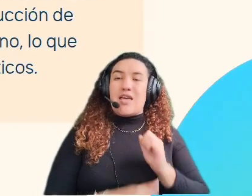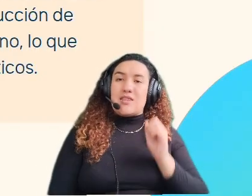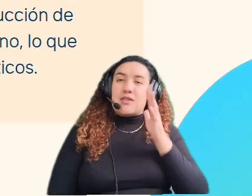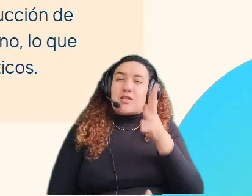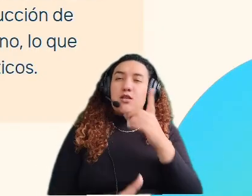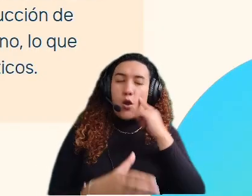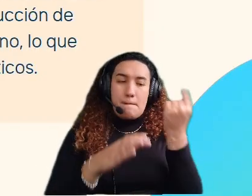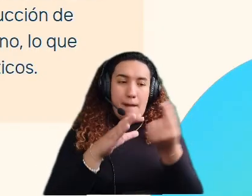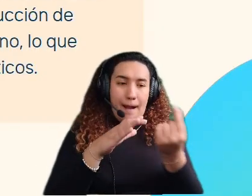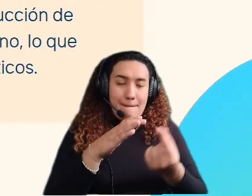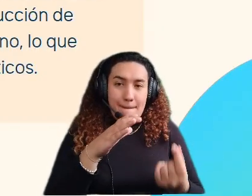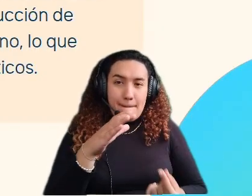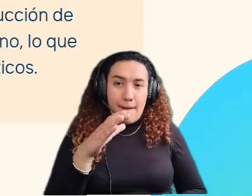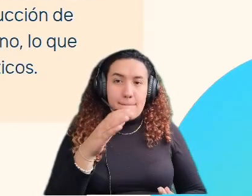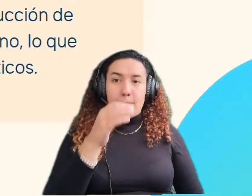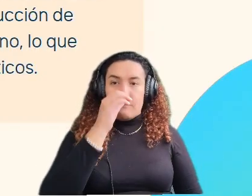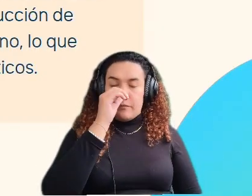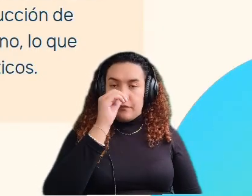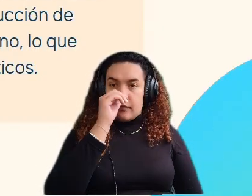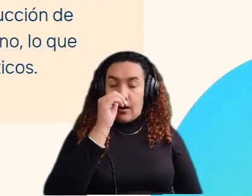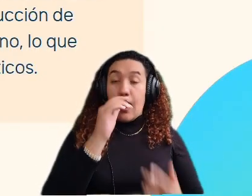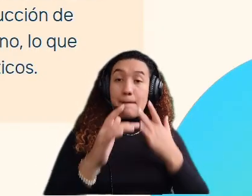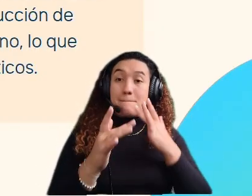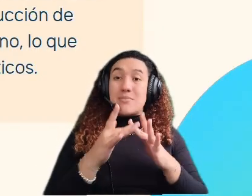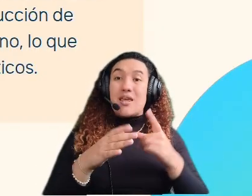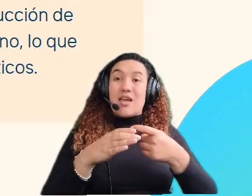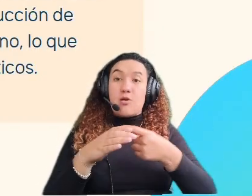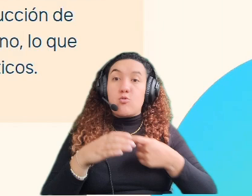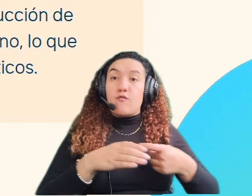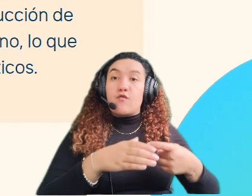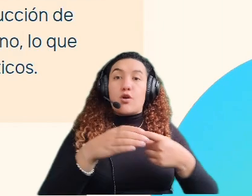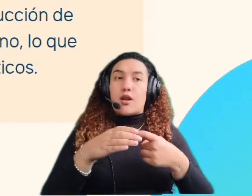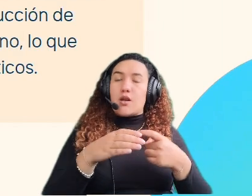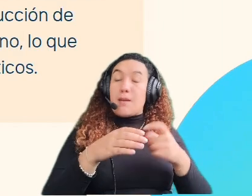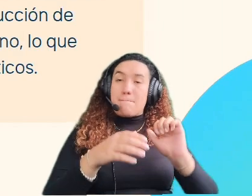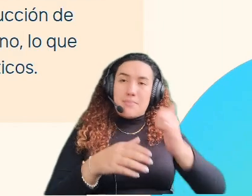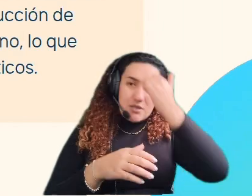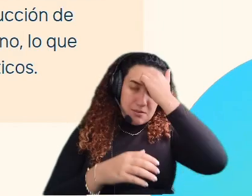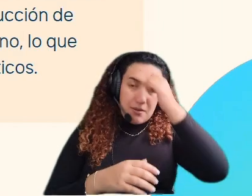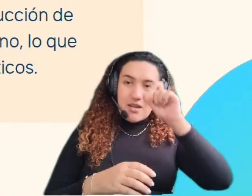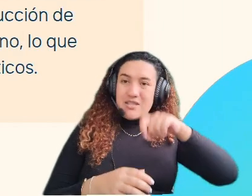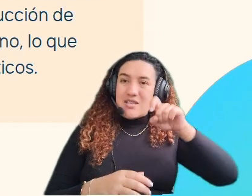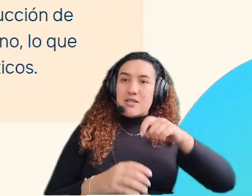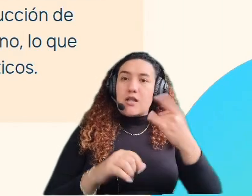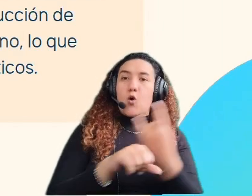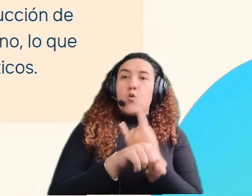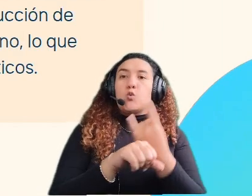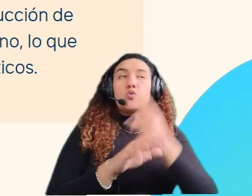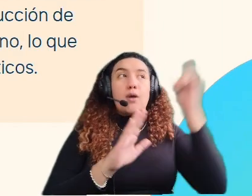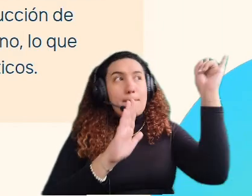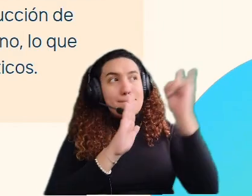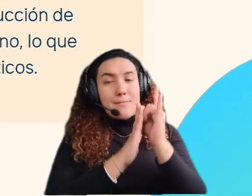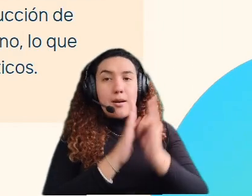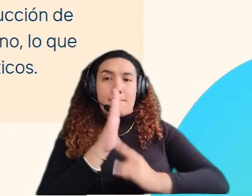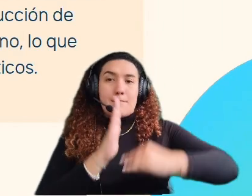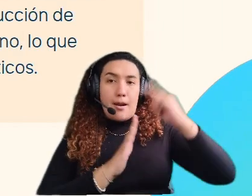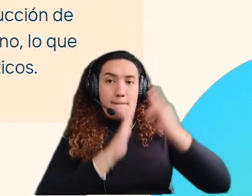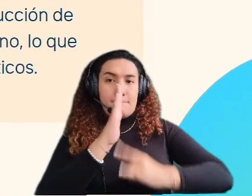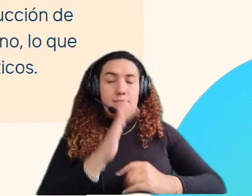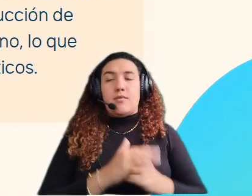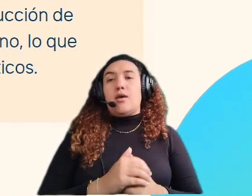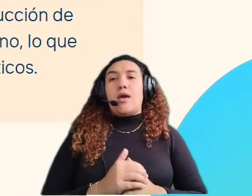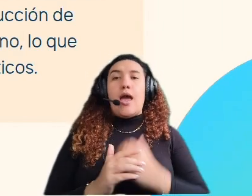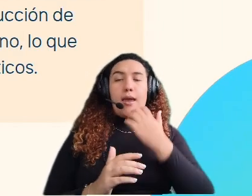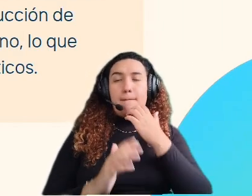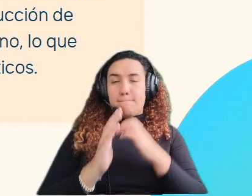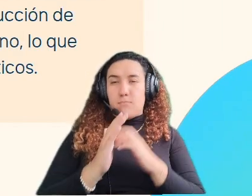parte pues se elaboró una descripción minuciosa de los organulos fundamentales para la fotosíntesis, caracterizando la estructura